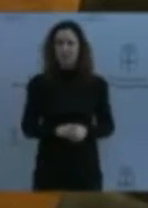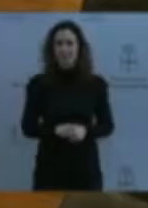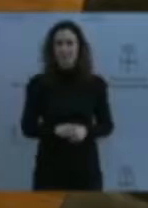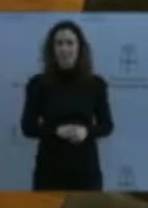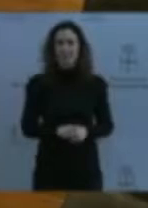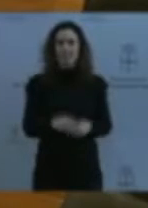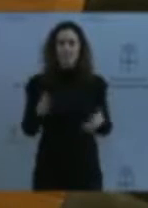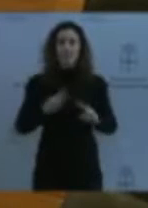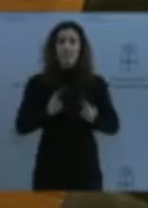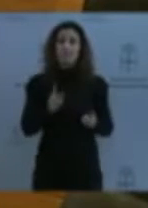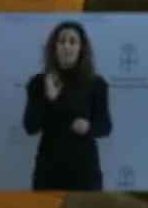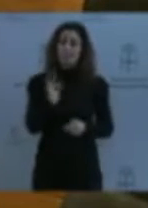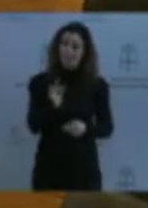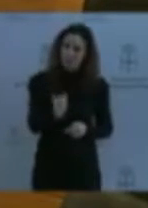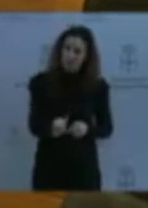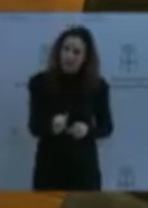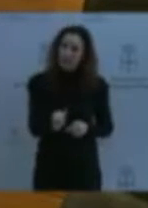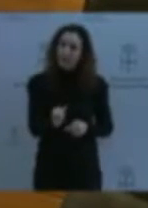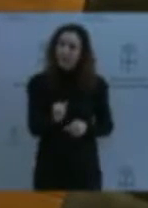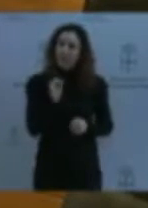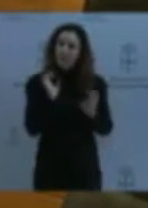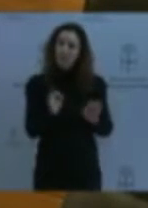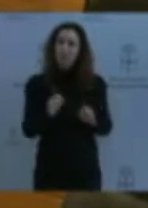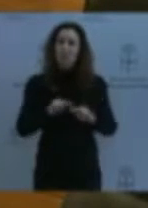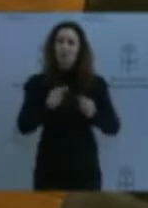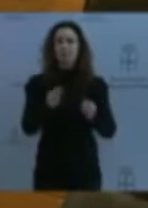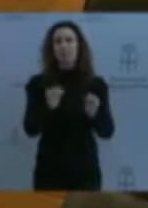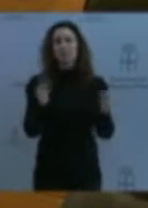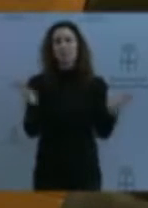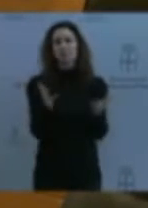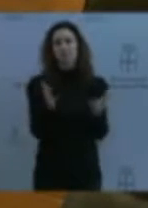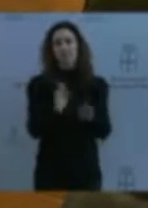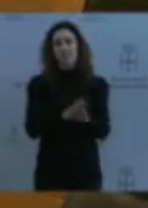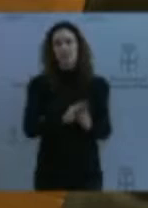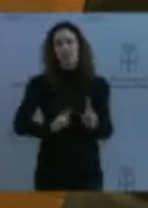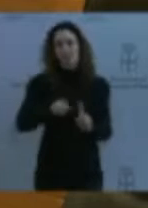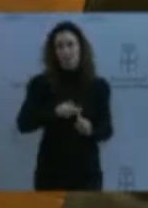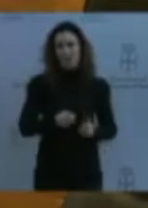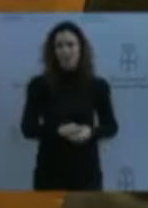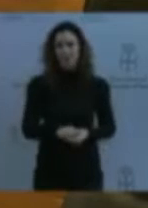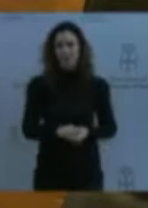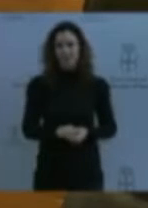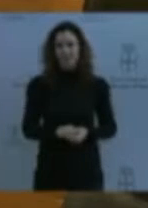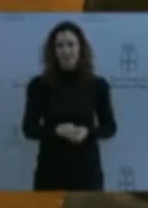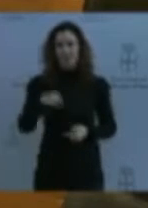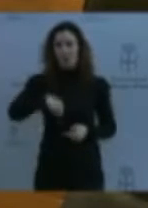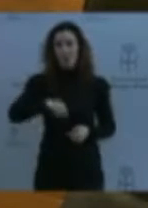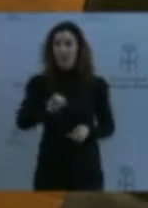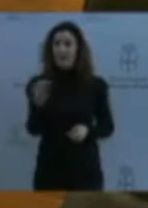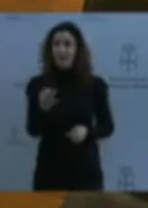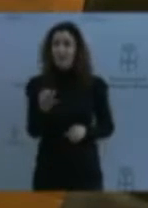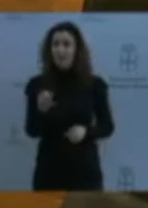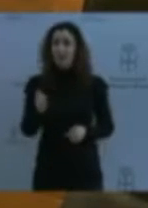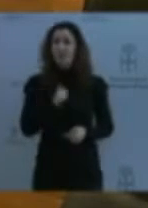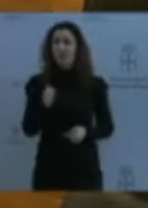ustedes van a actuar para solucionar todos estos problemas. Hoy hemos tenido un simulacro de incendios, pero ¿cuántos simulacros